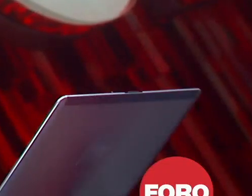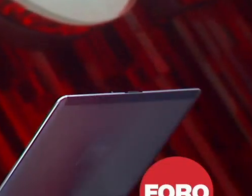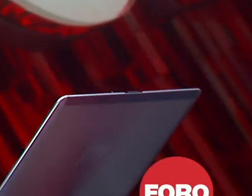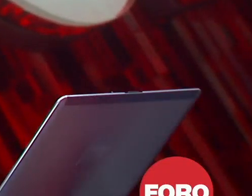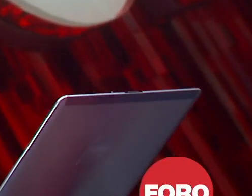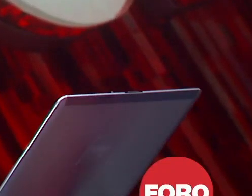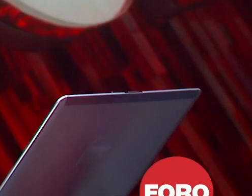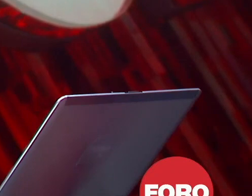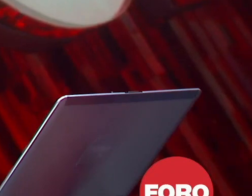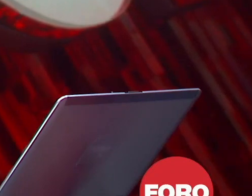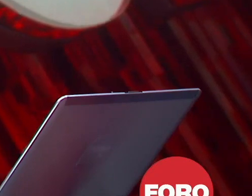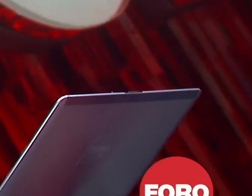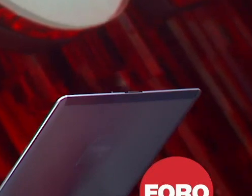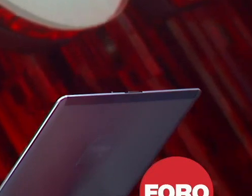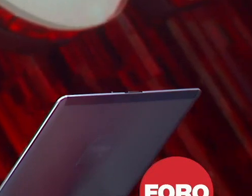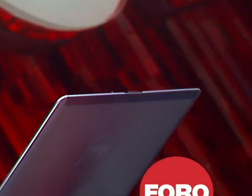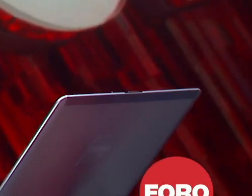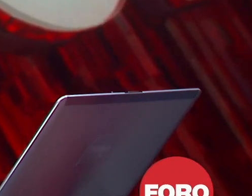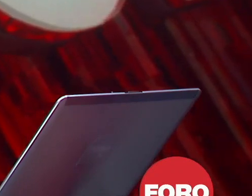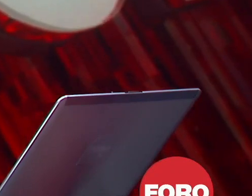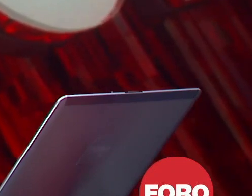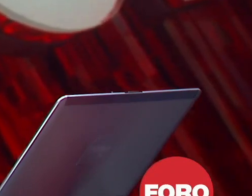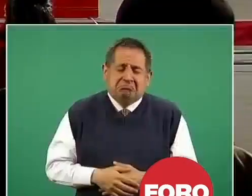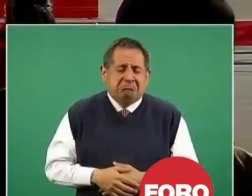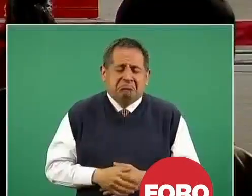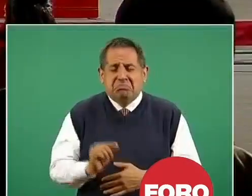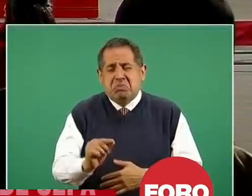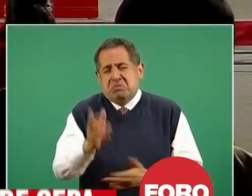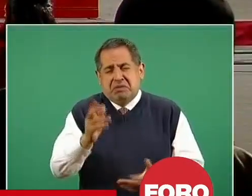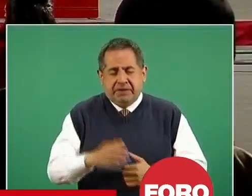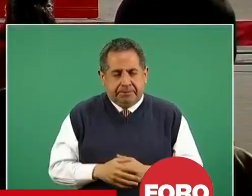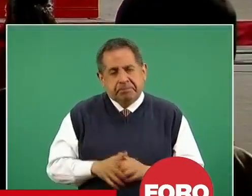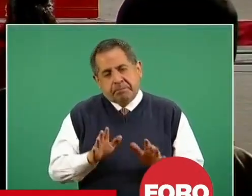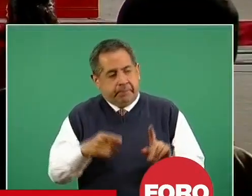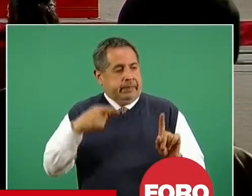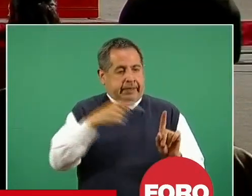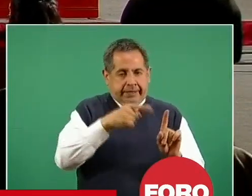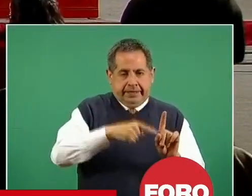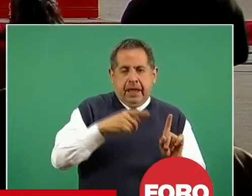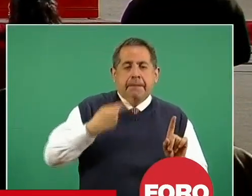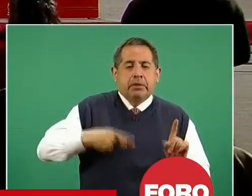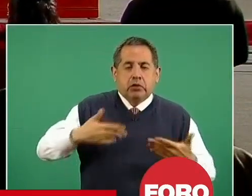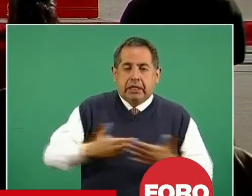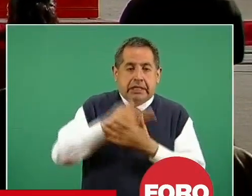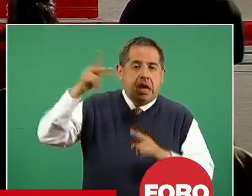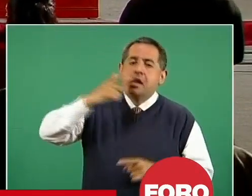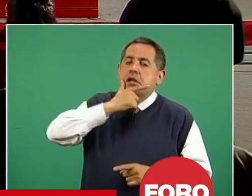Este es el resumen de Foro TV. Ayer se informó que en México han fallecido